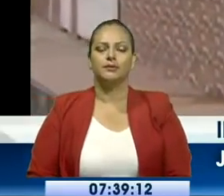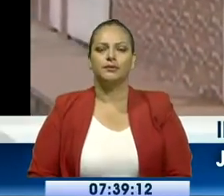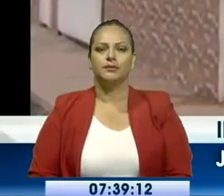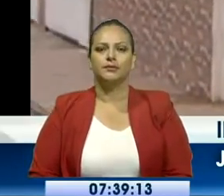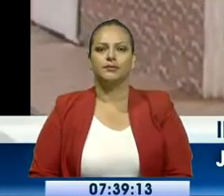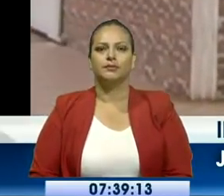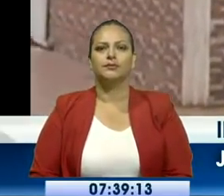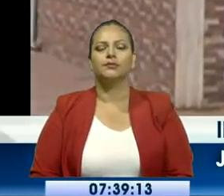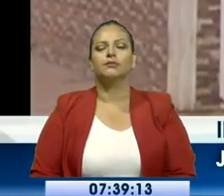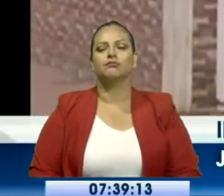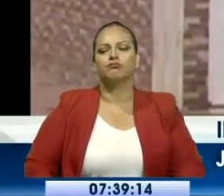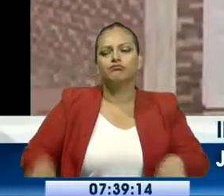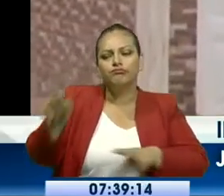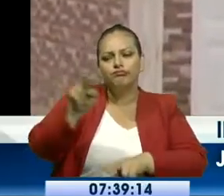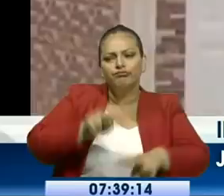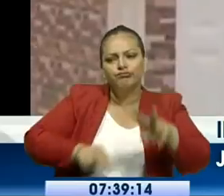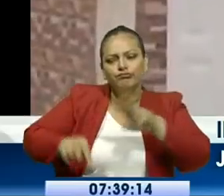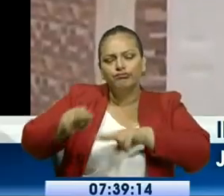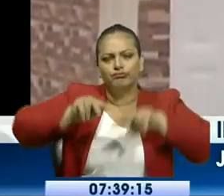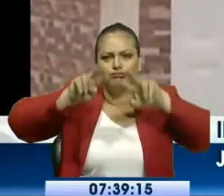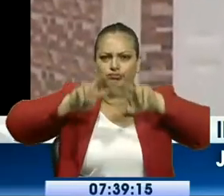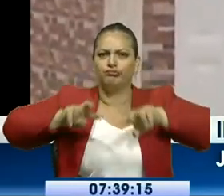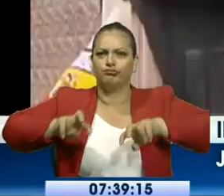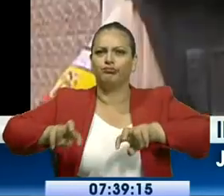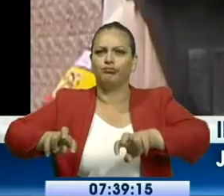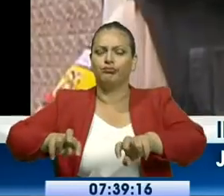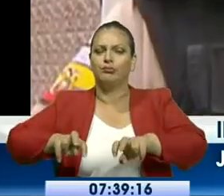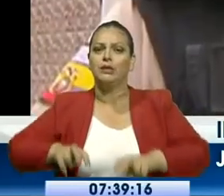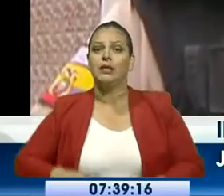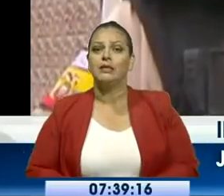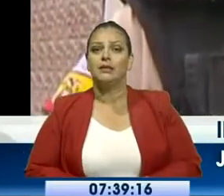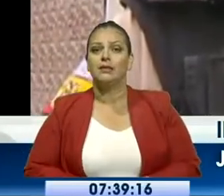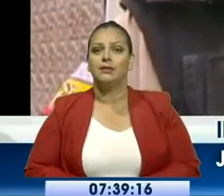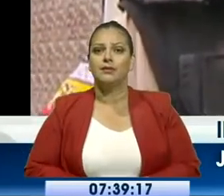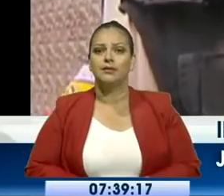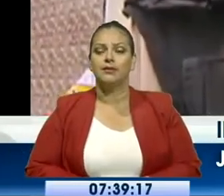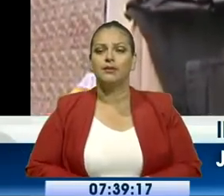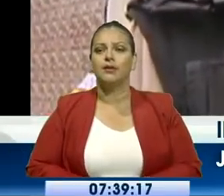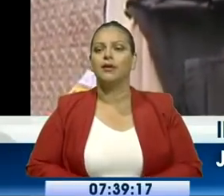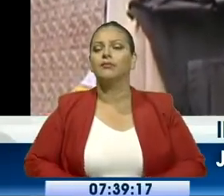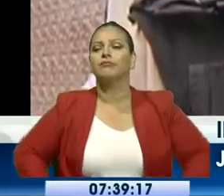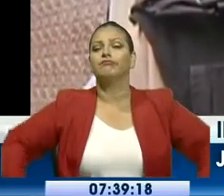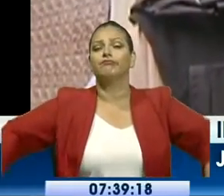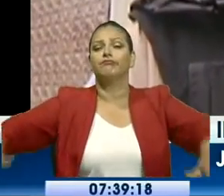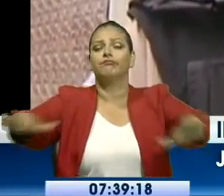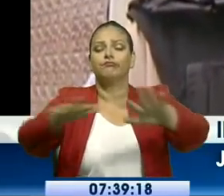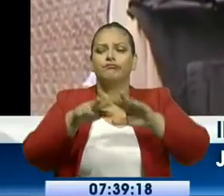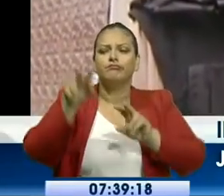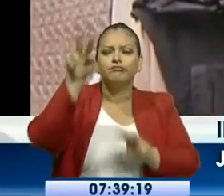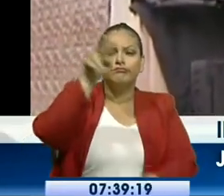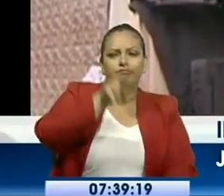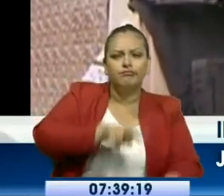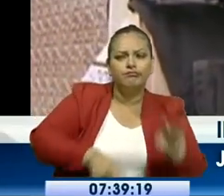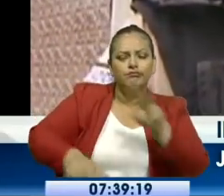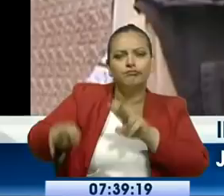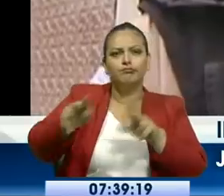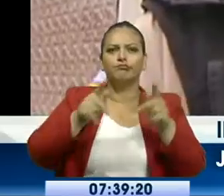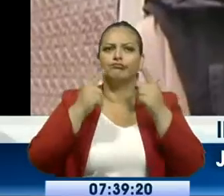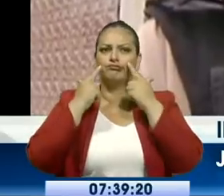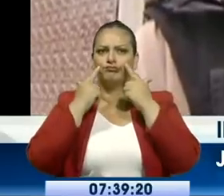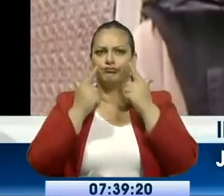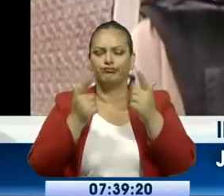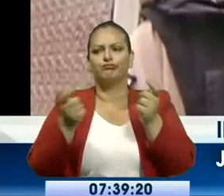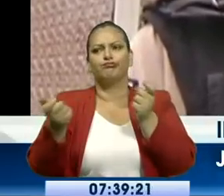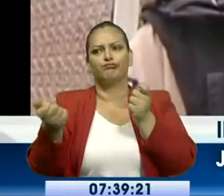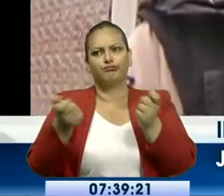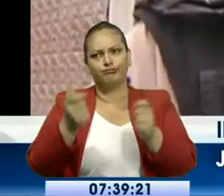la investigación que está llevando a cabo, además que se está, no solamente en este subcircuito, sino en todo el circuito y el distrito, con el control permanente de retiro